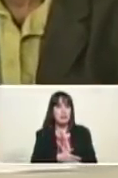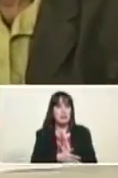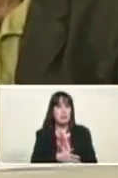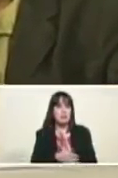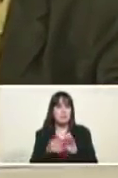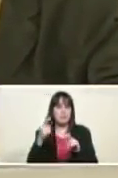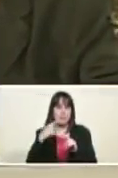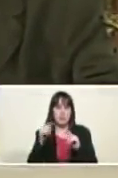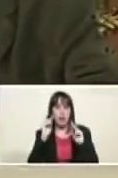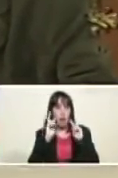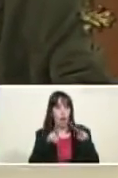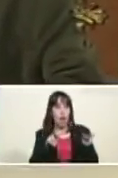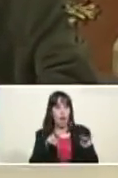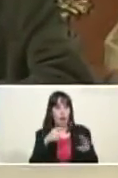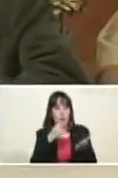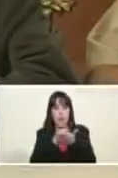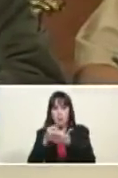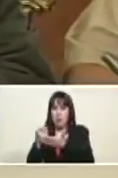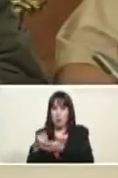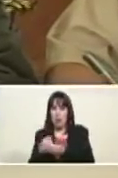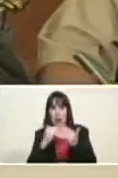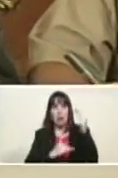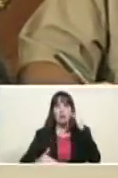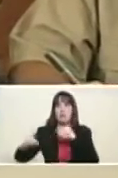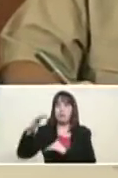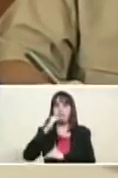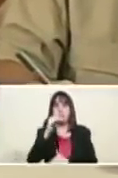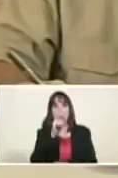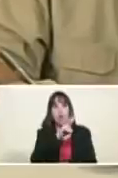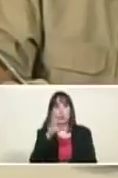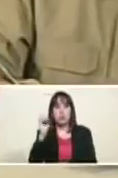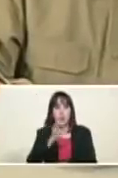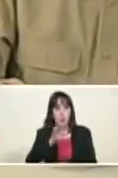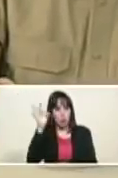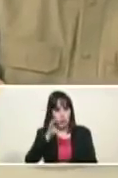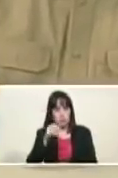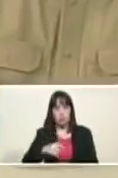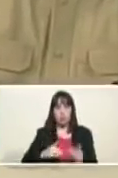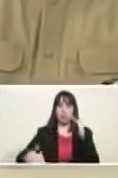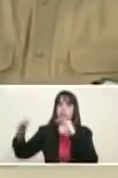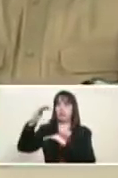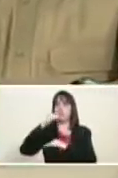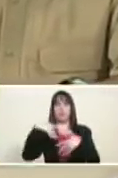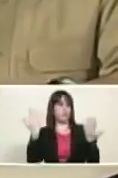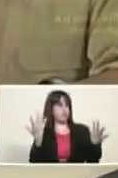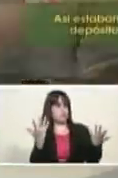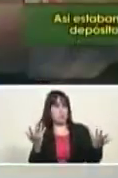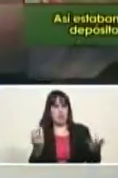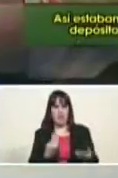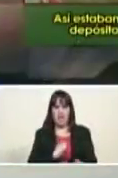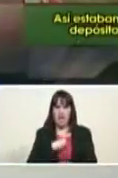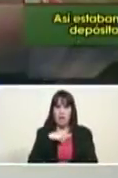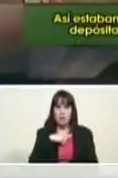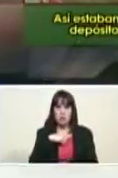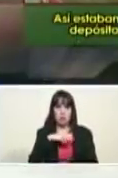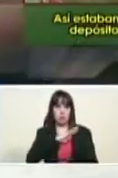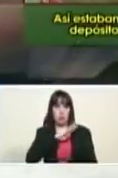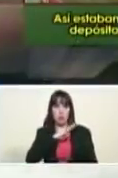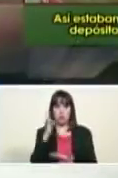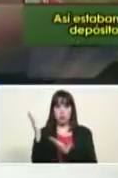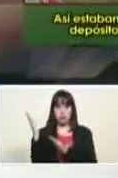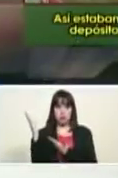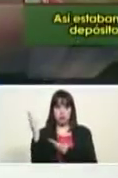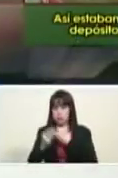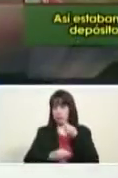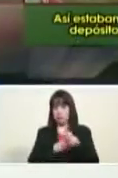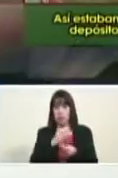Se encontró todos los precios aumentados un 200%, sin ton ni son. El dueño del supermercado hizo lo que le dio